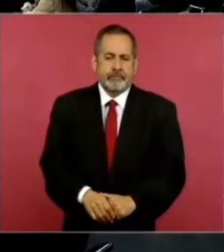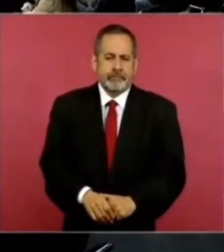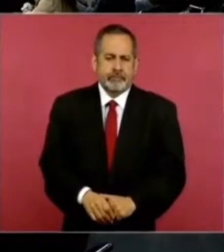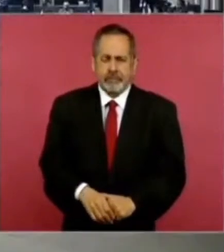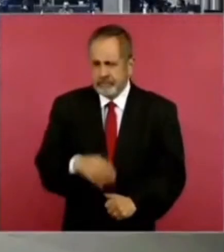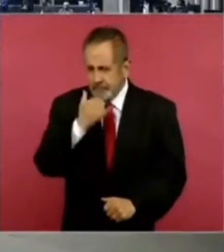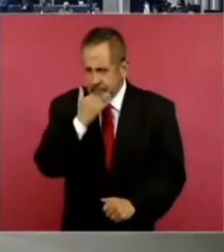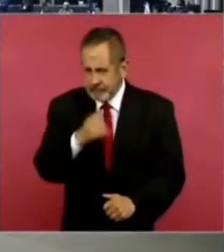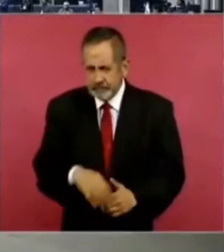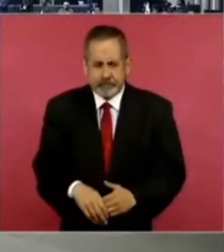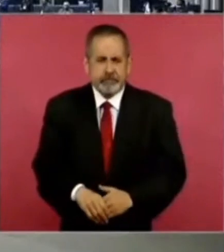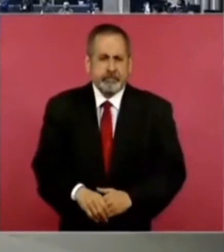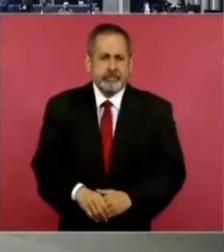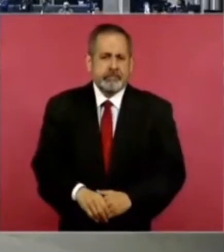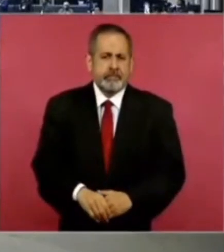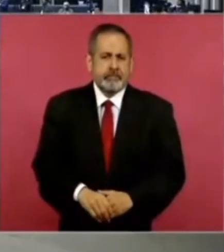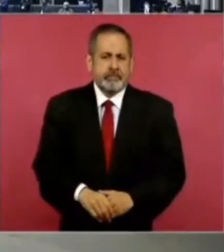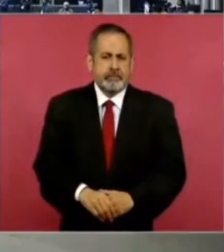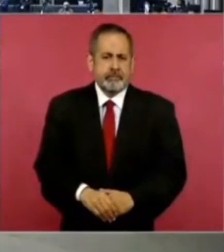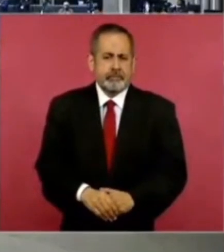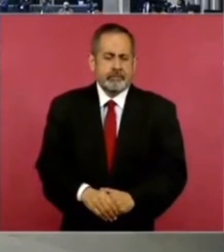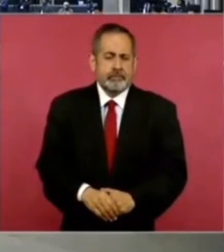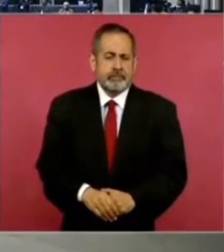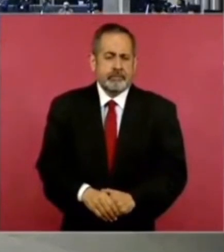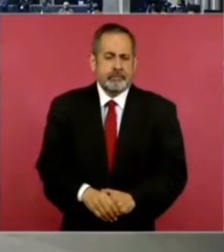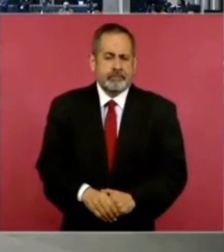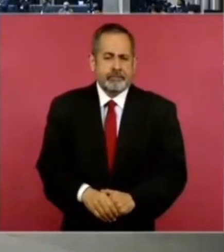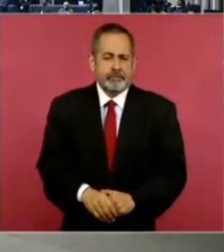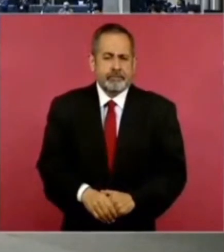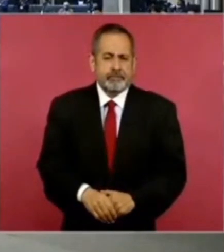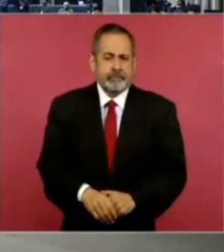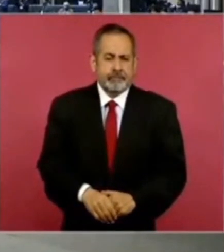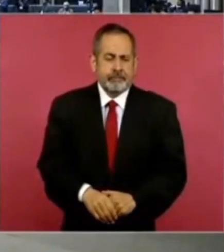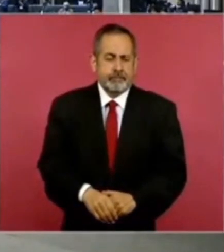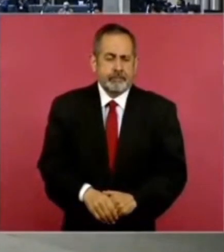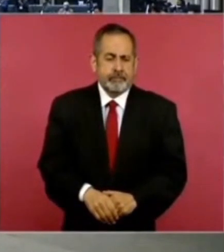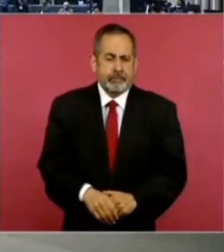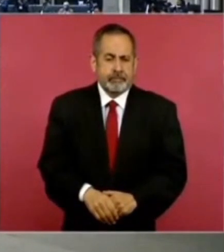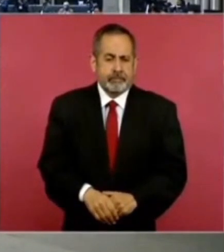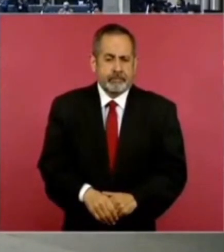¿Mande? Hoy se reúnen empresarios de Acapulco, de Sumaya, de Sumaya. Ah.